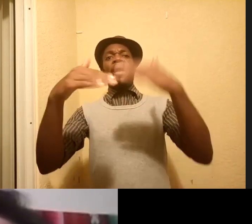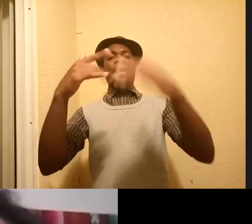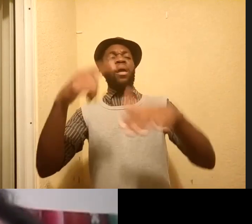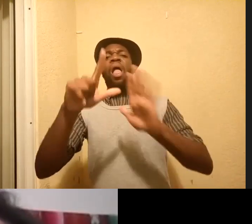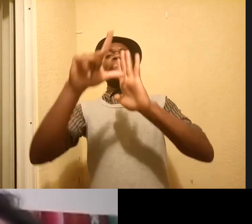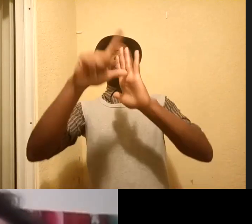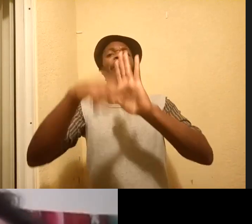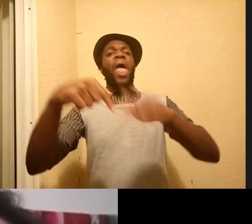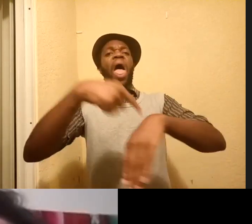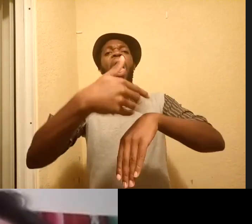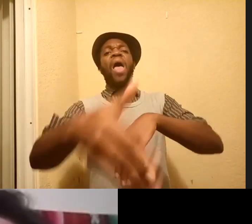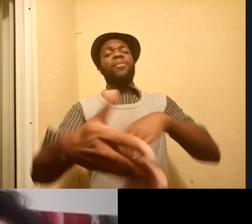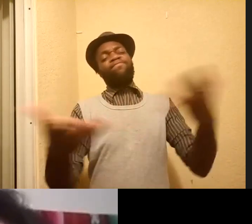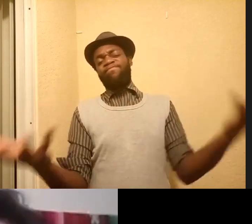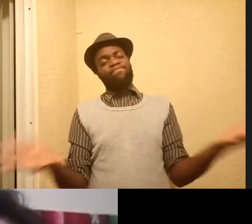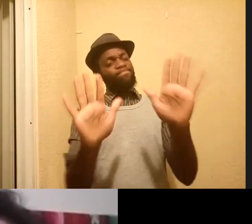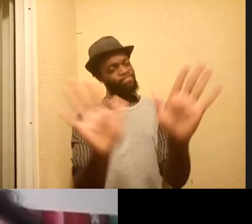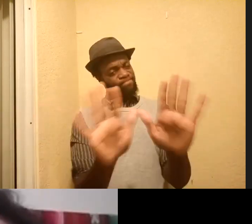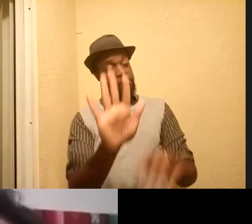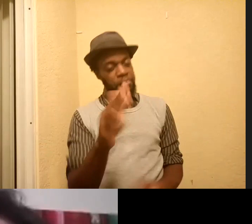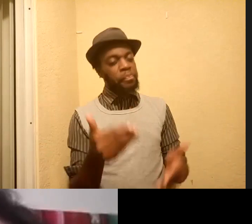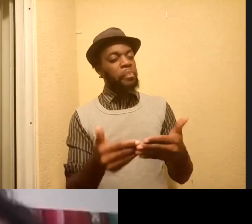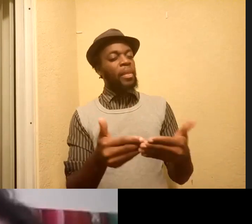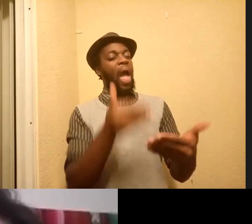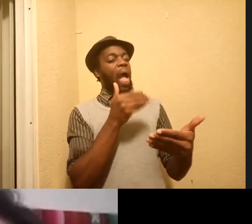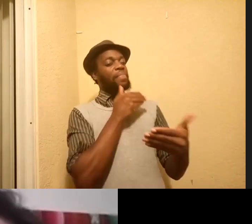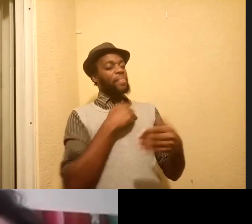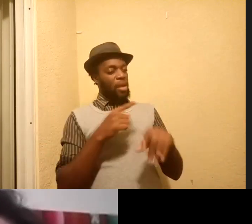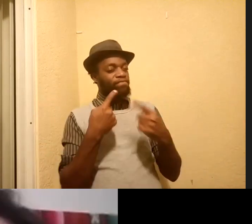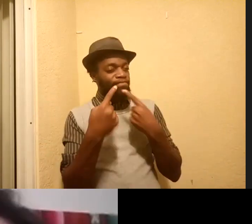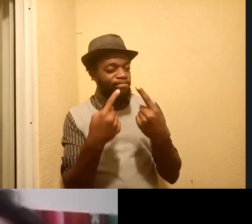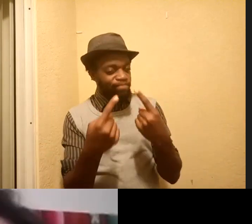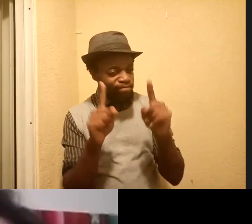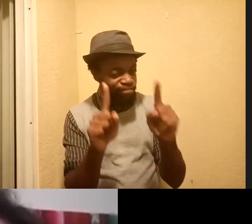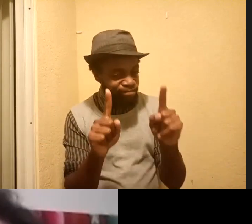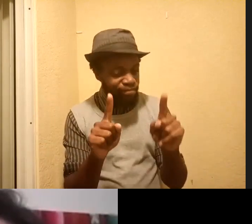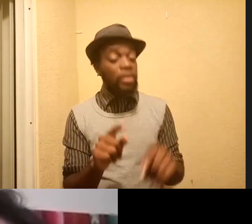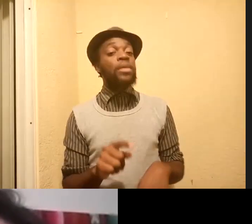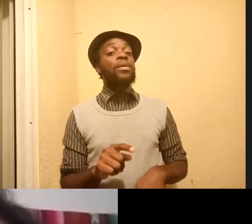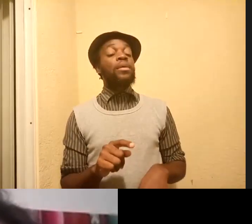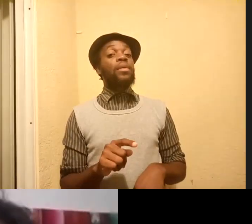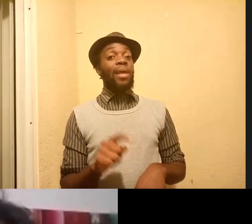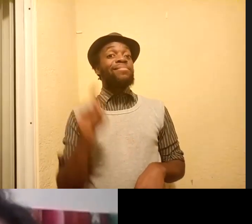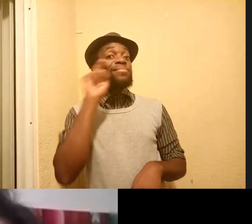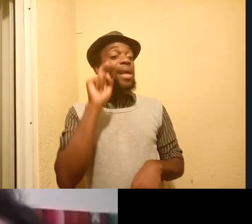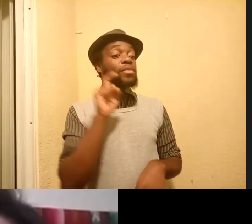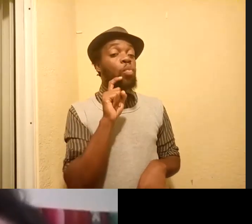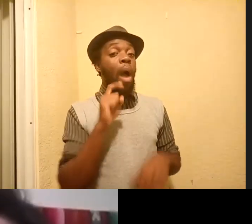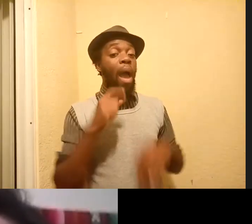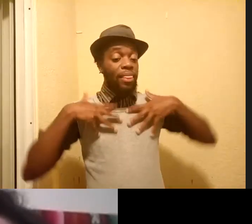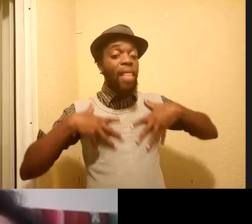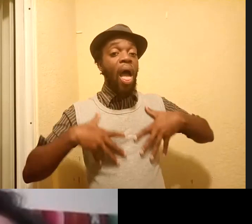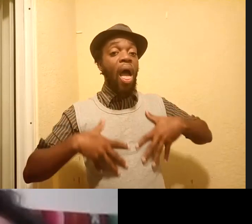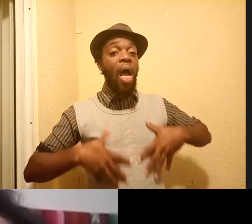habíamos hablado en unos capítulos anteriores y decíamos que la sexualidad está dada desde el momento